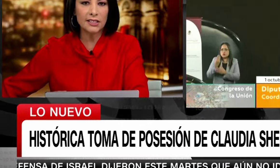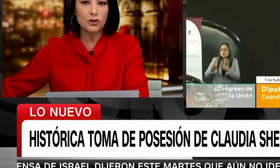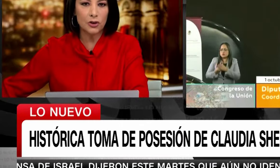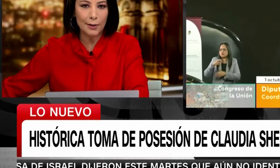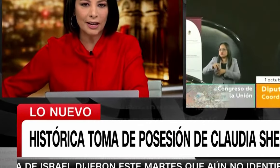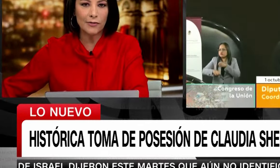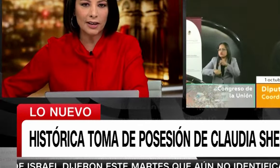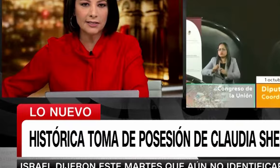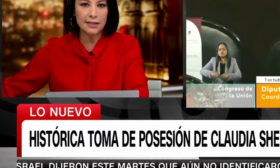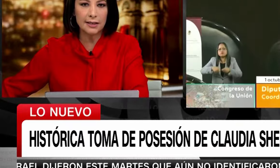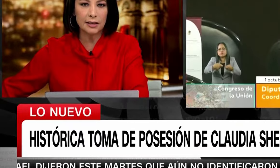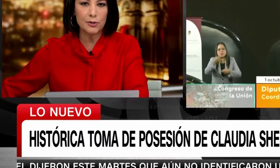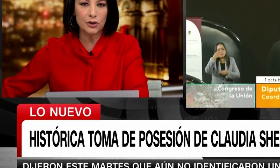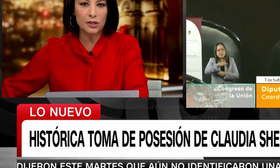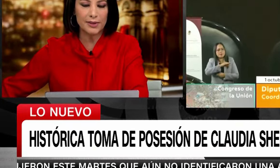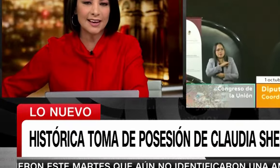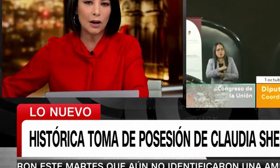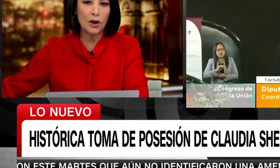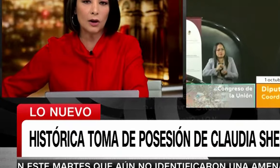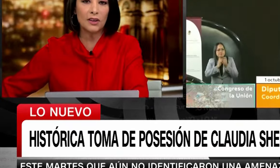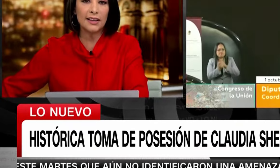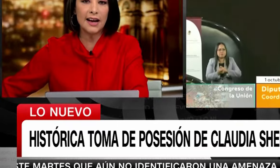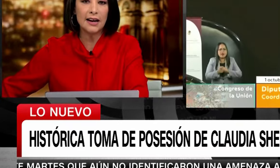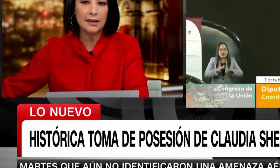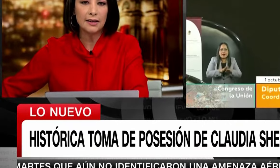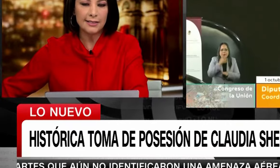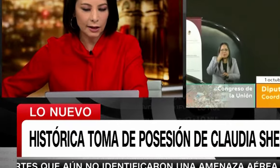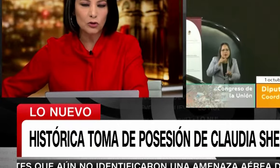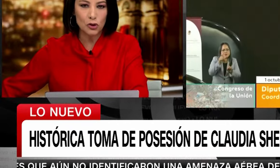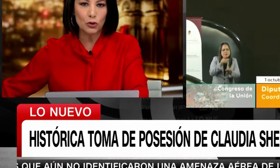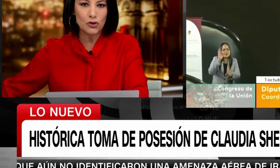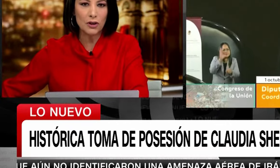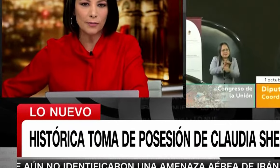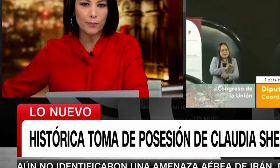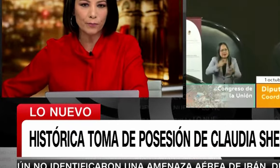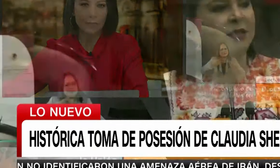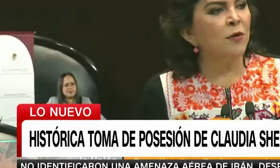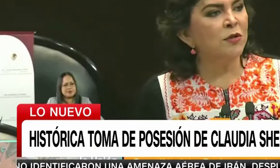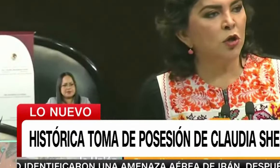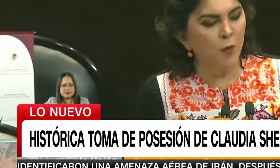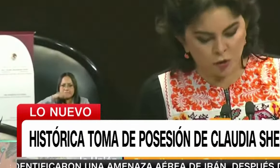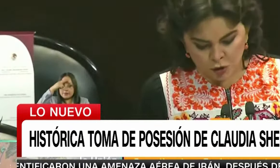Rey Rodríguez. Yo soy Gabriela Frías en esta transmisión especial a lo largo del día. Siga con nosotros.